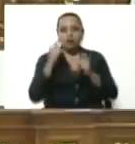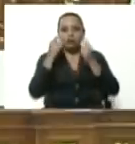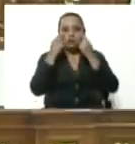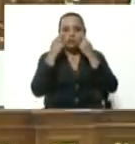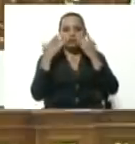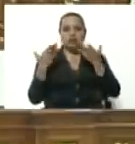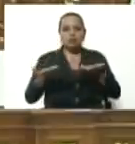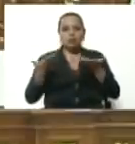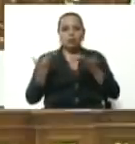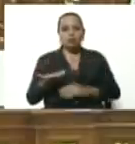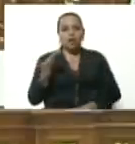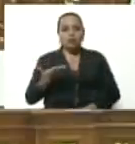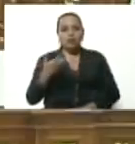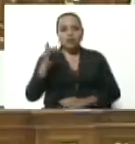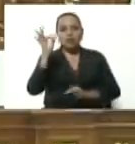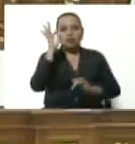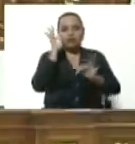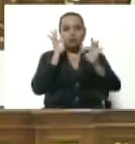importante de transmisión.